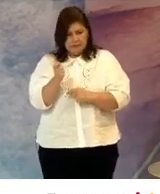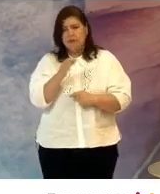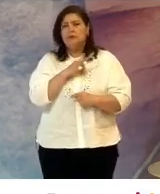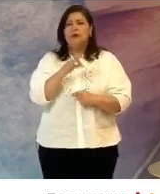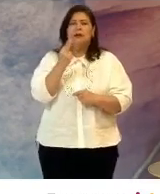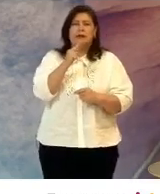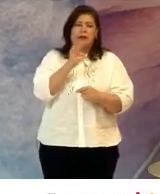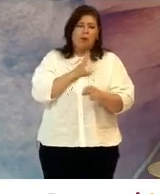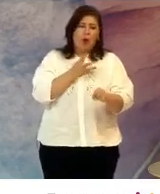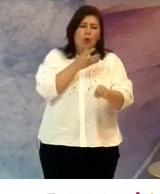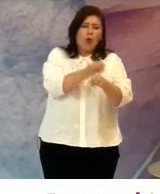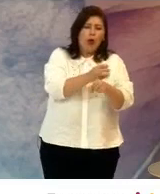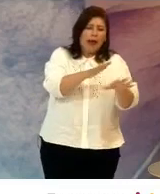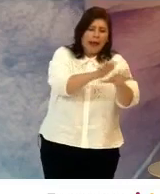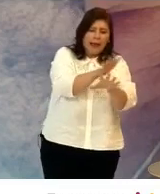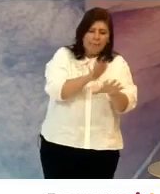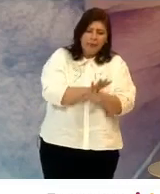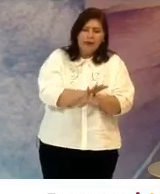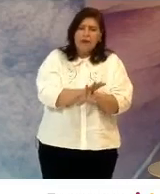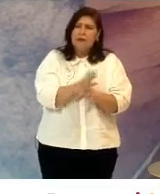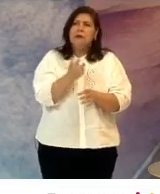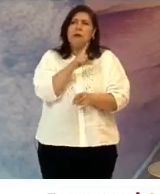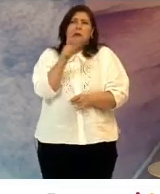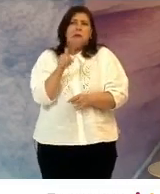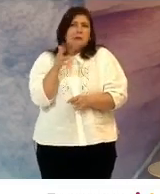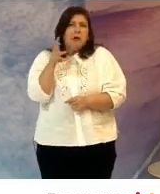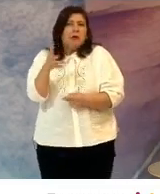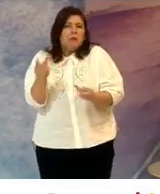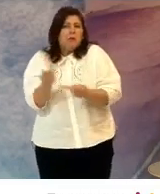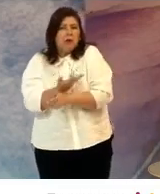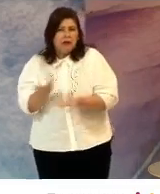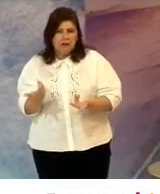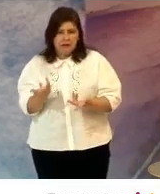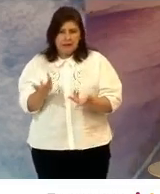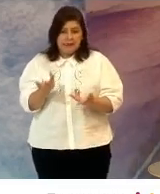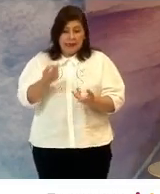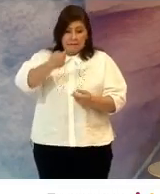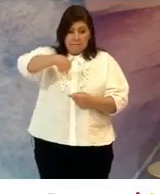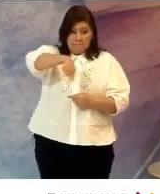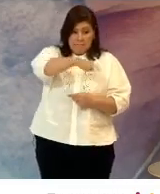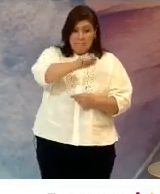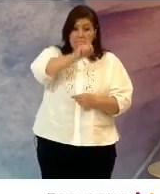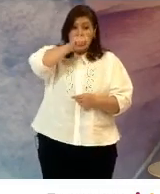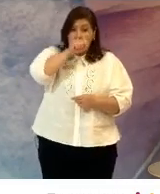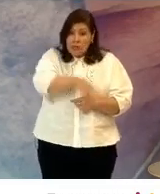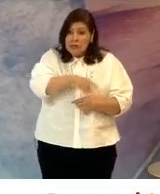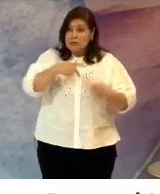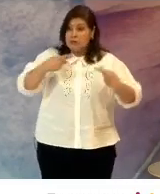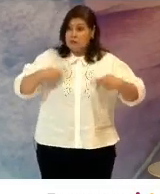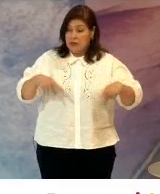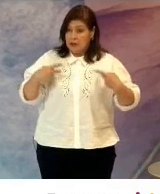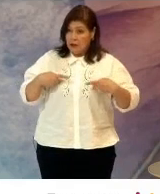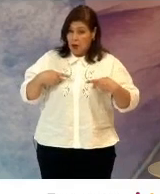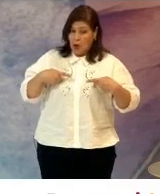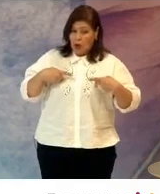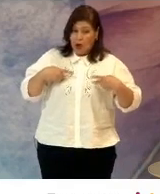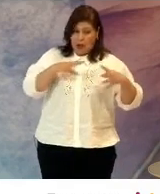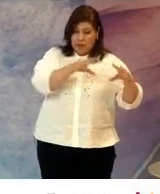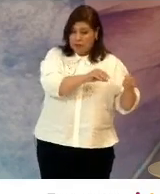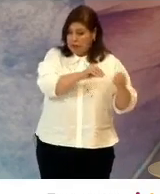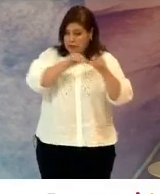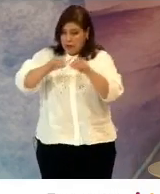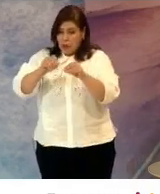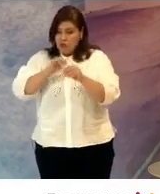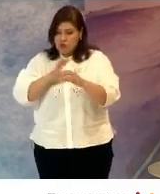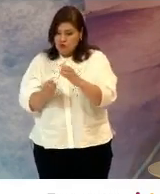aquí, entonces, ¿qué va a pasar? Las mismas personas en una nueva estructura van